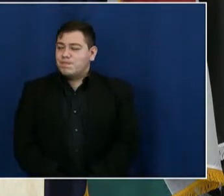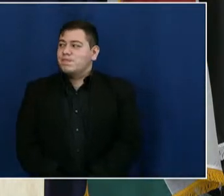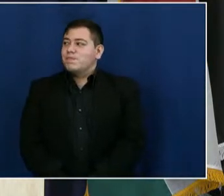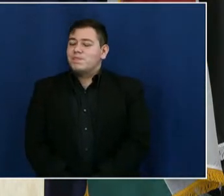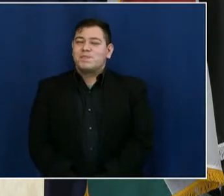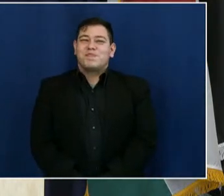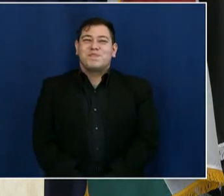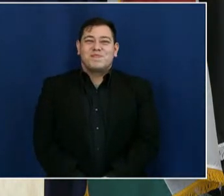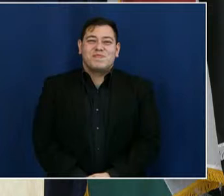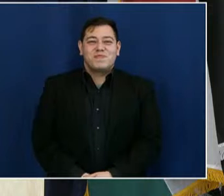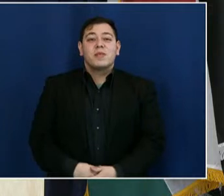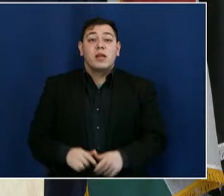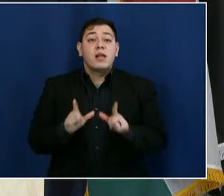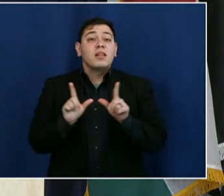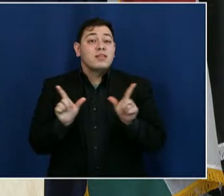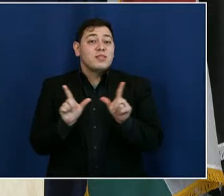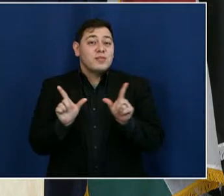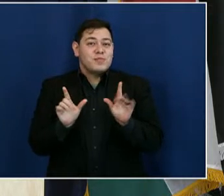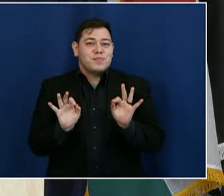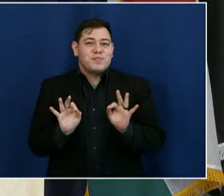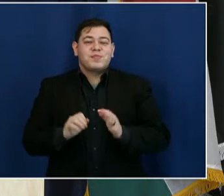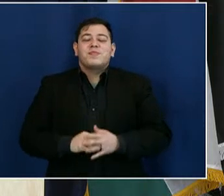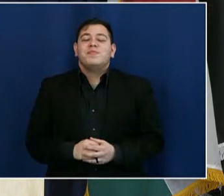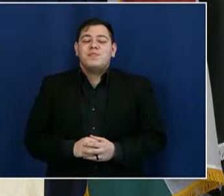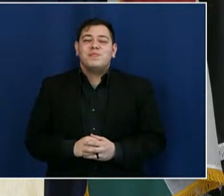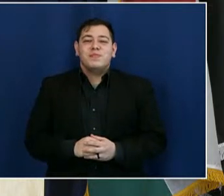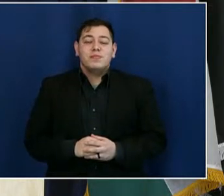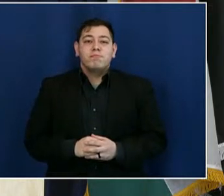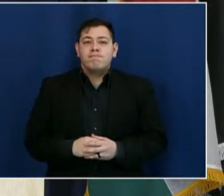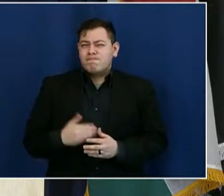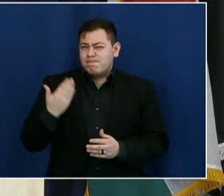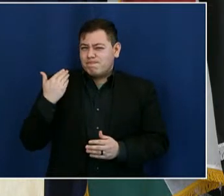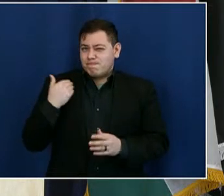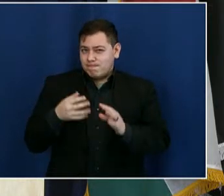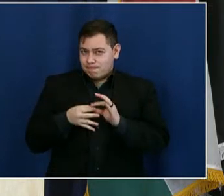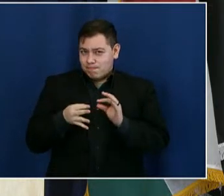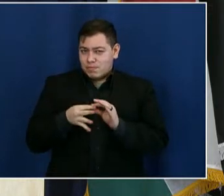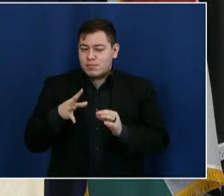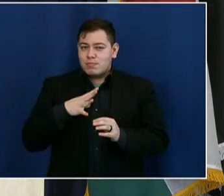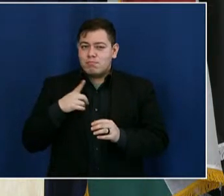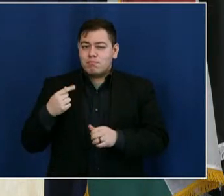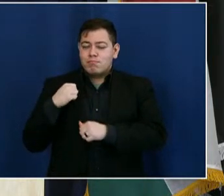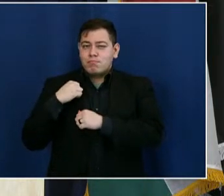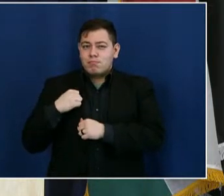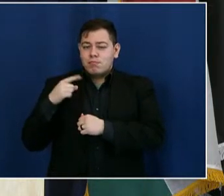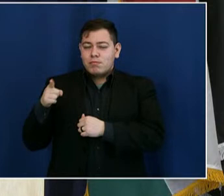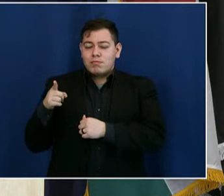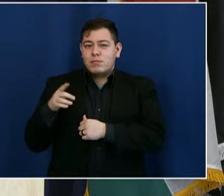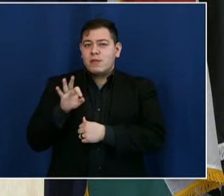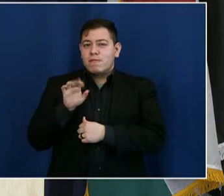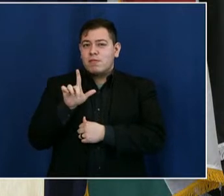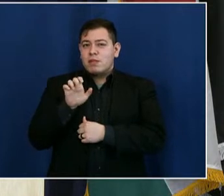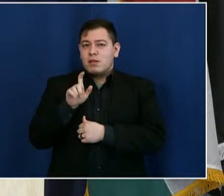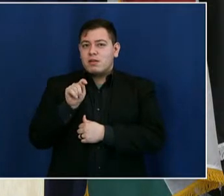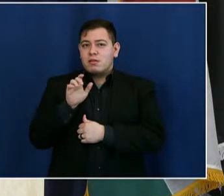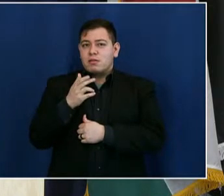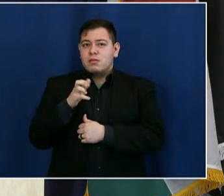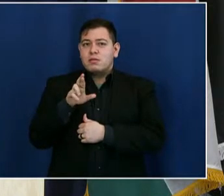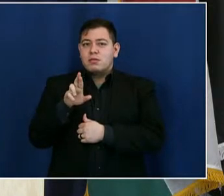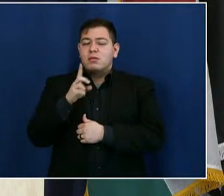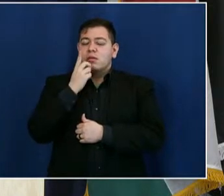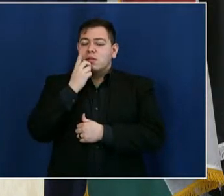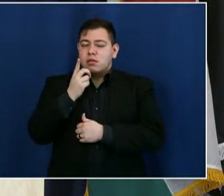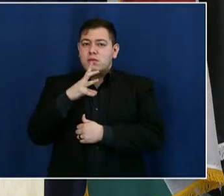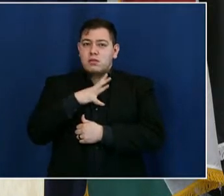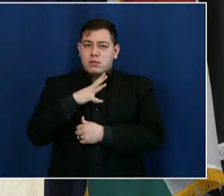¿Listo? Muy bien. Como mencionaba el supervisor Fletcher, estamos tomando las medidas necesarias para